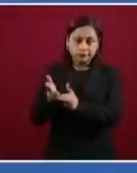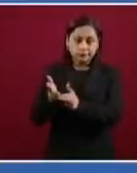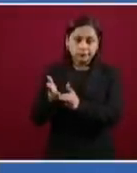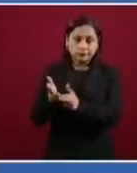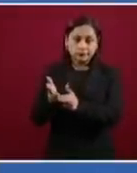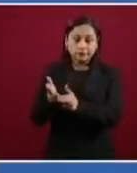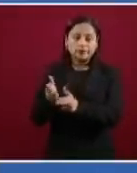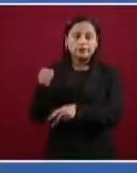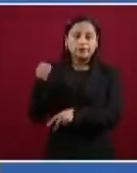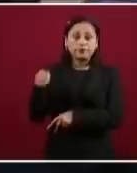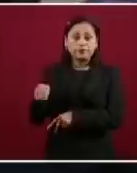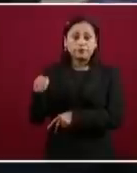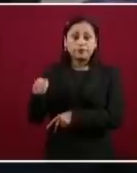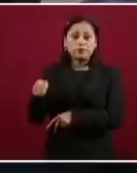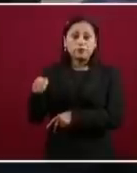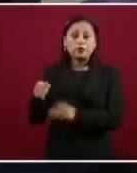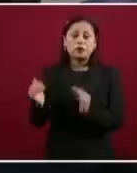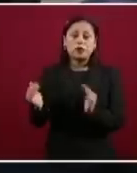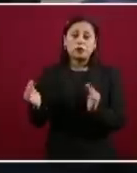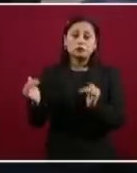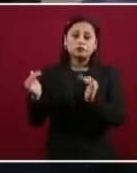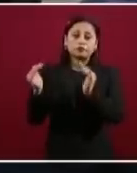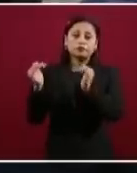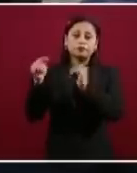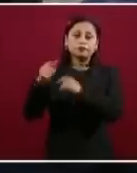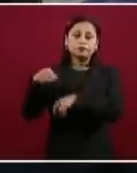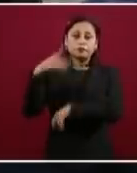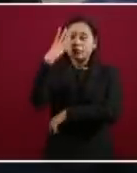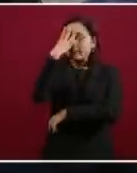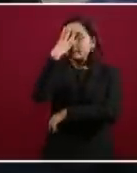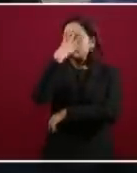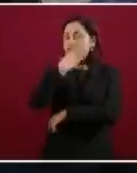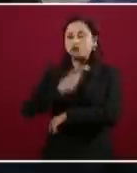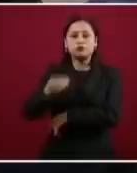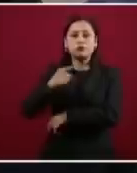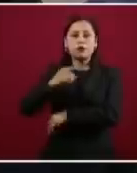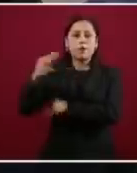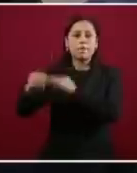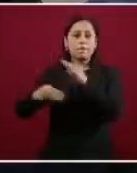Es la zona arqueológica más bella del mundo.